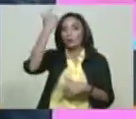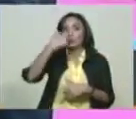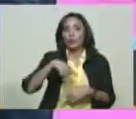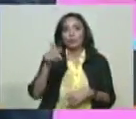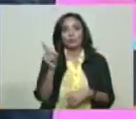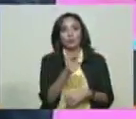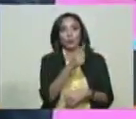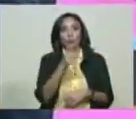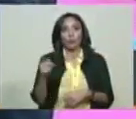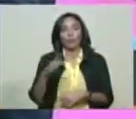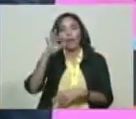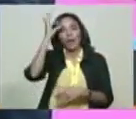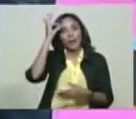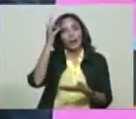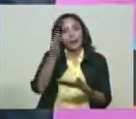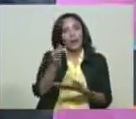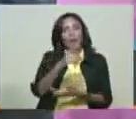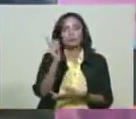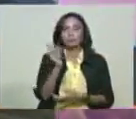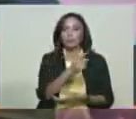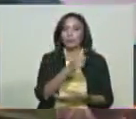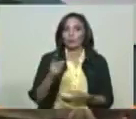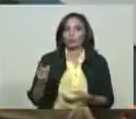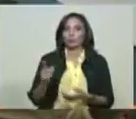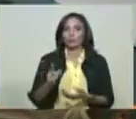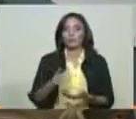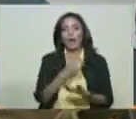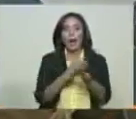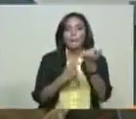creo o no creo